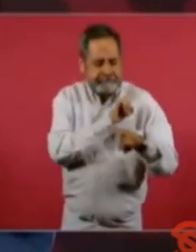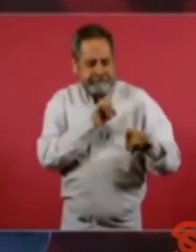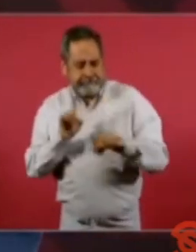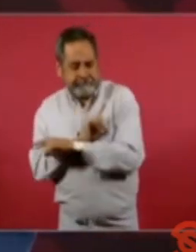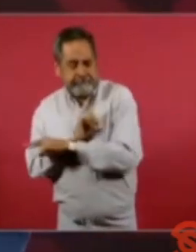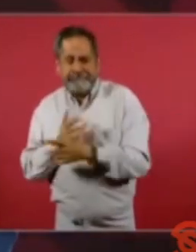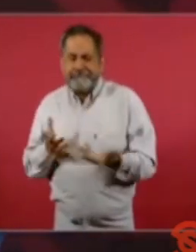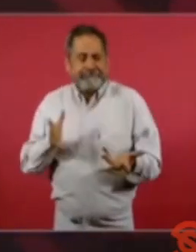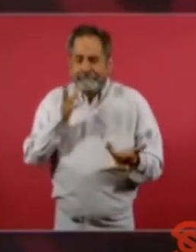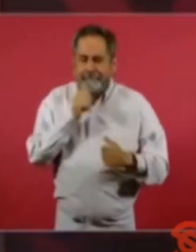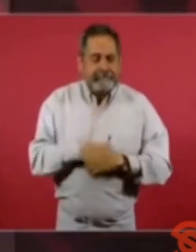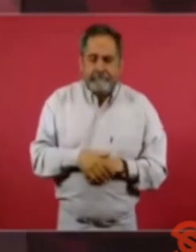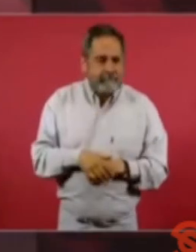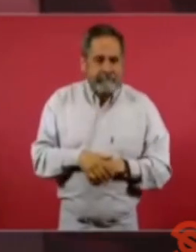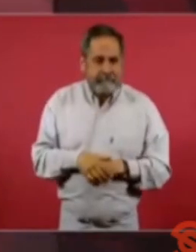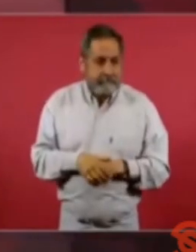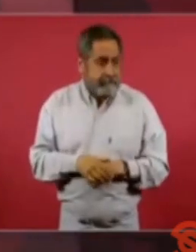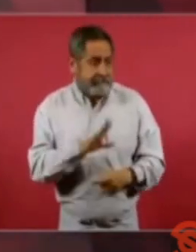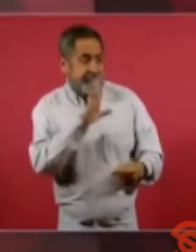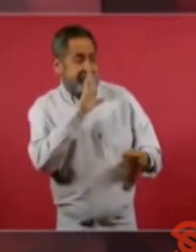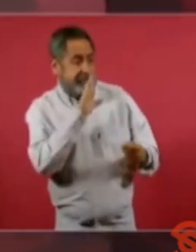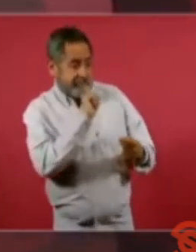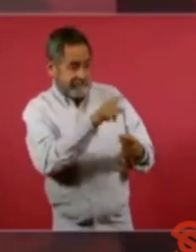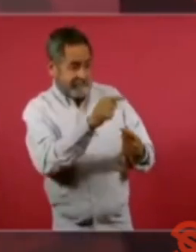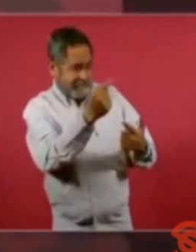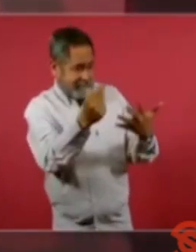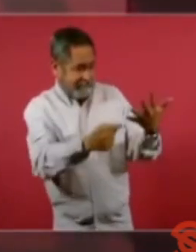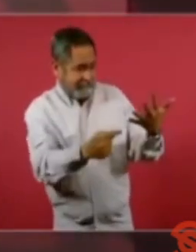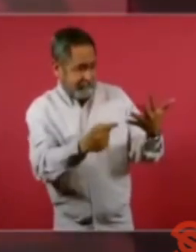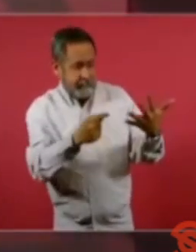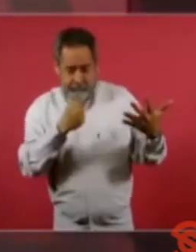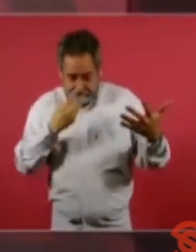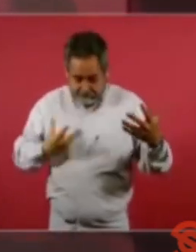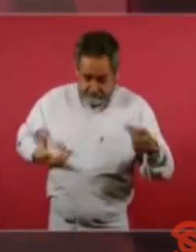El mal hay que enfrentarlo haciendo el bien.